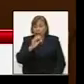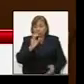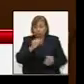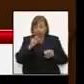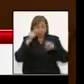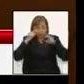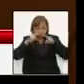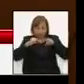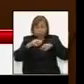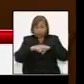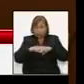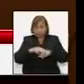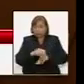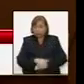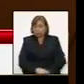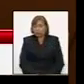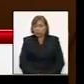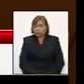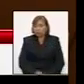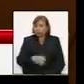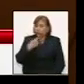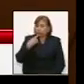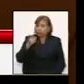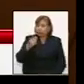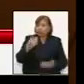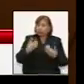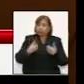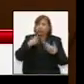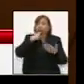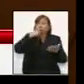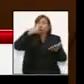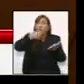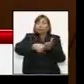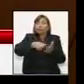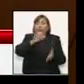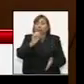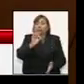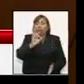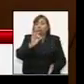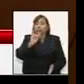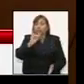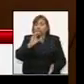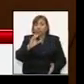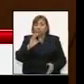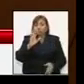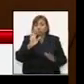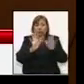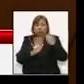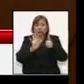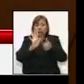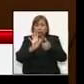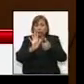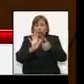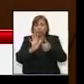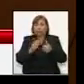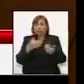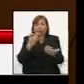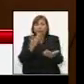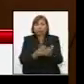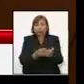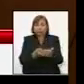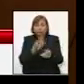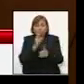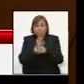eso que yo le digo. Y aclaro, señor presidente. Tengo el oficio del día 16, que me hace llegar la medida